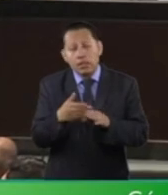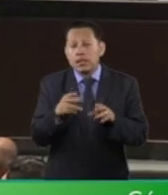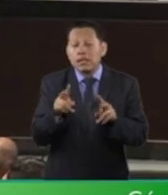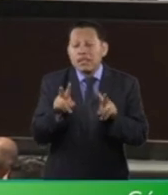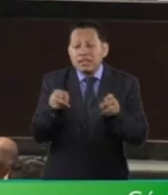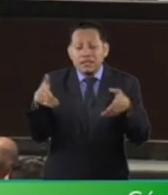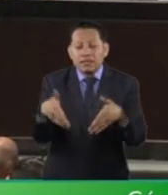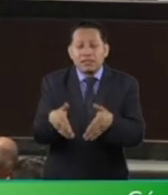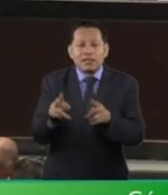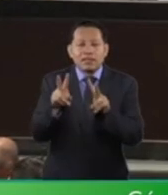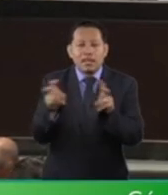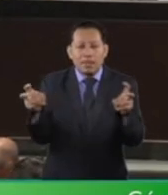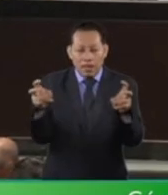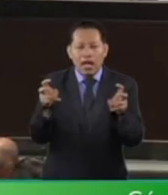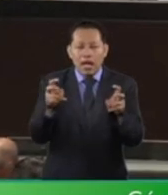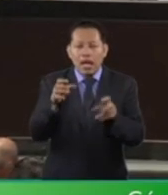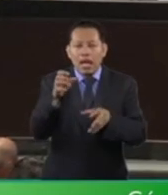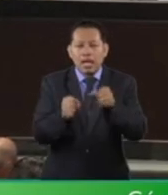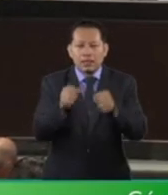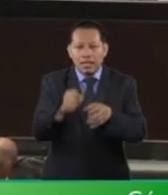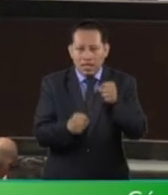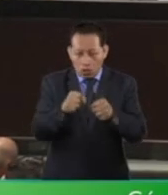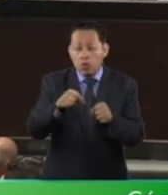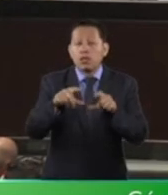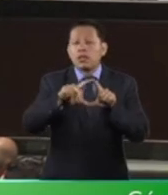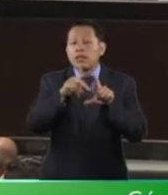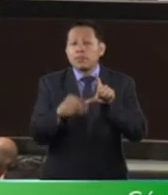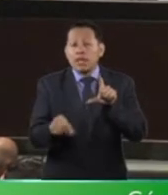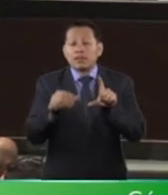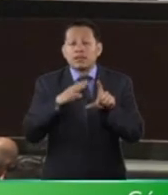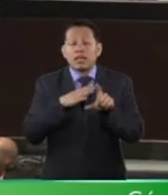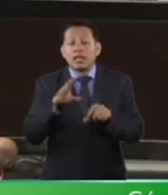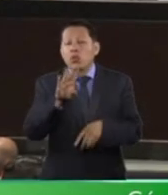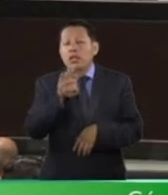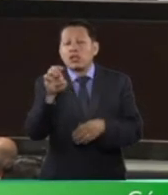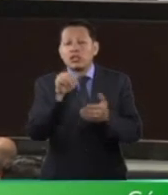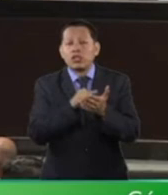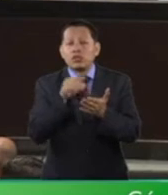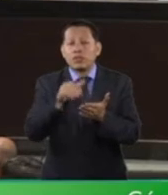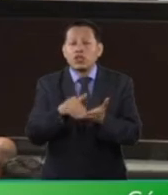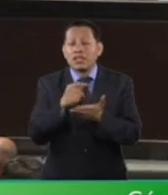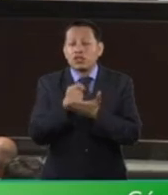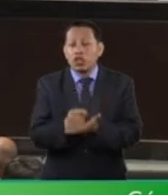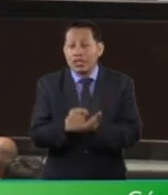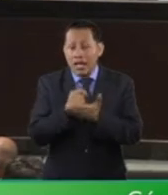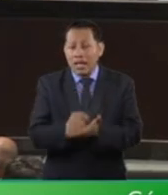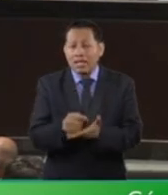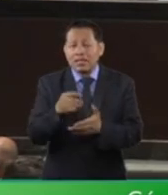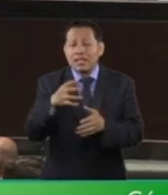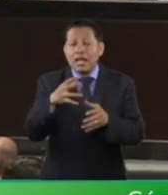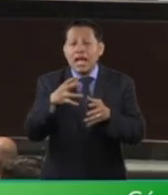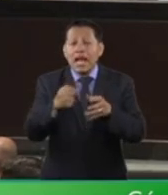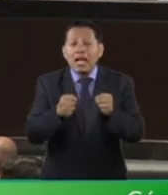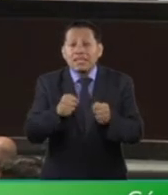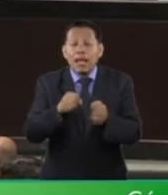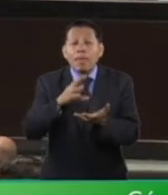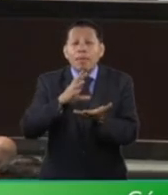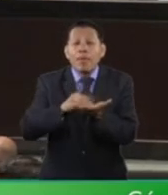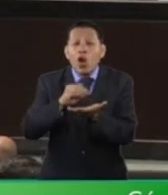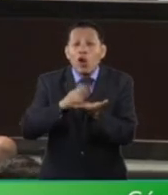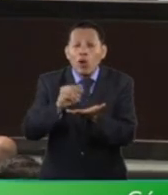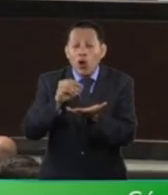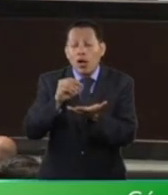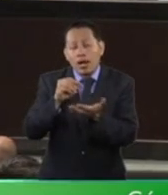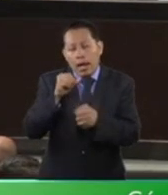lechero. En el país hoy se importan 400 millones de toneladas de leche en polvo al año, lo que ha